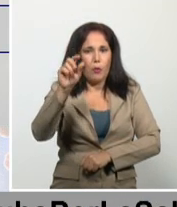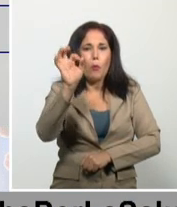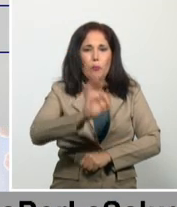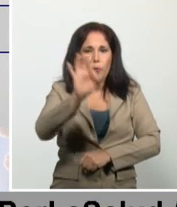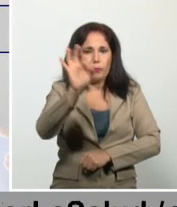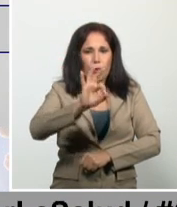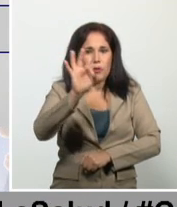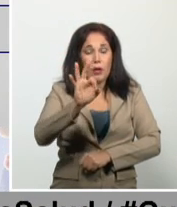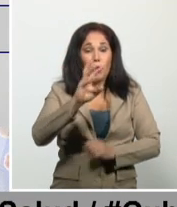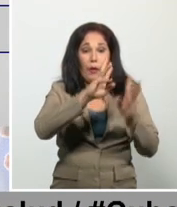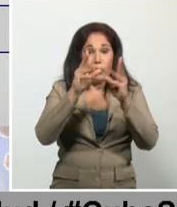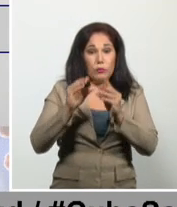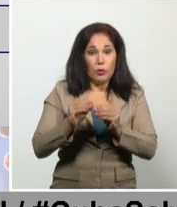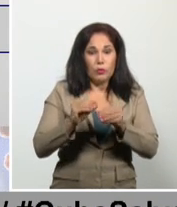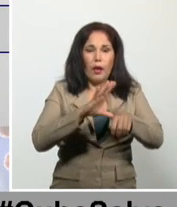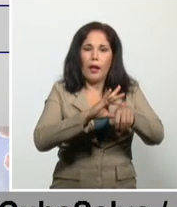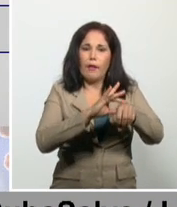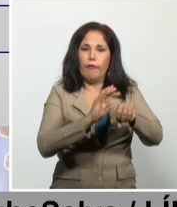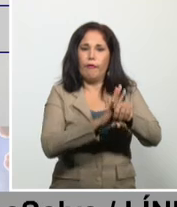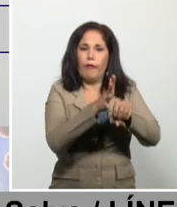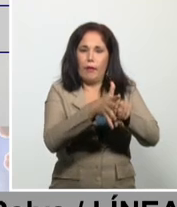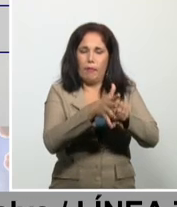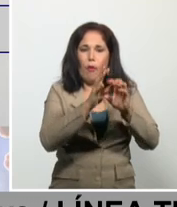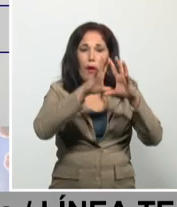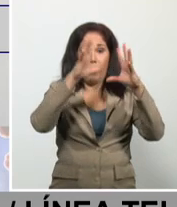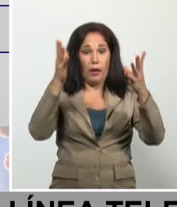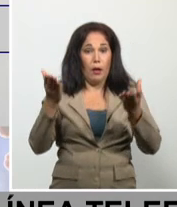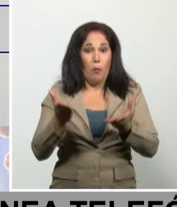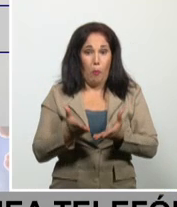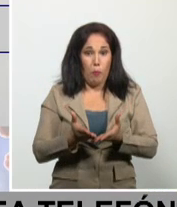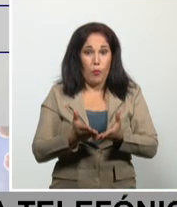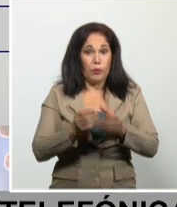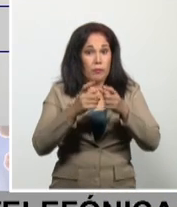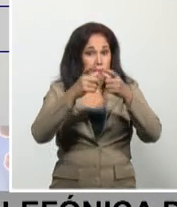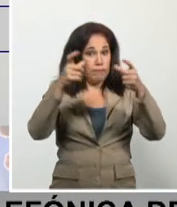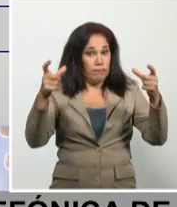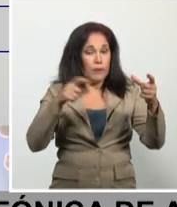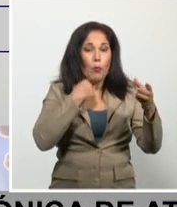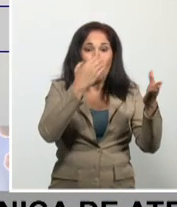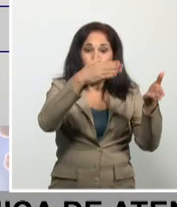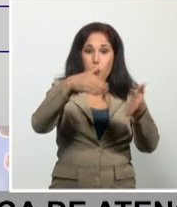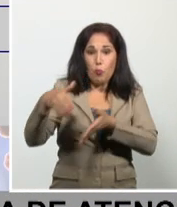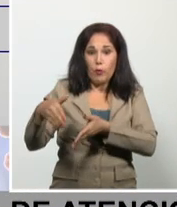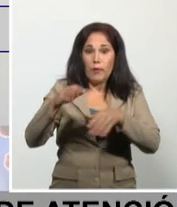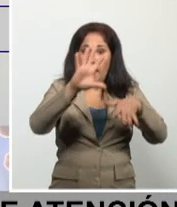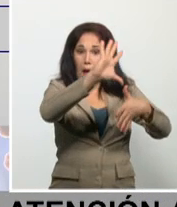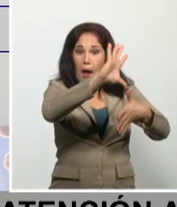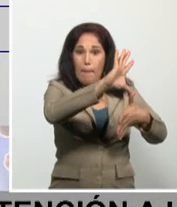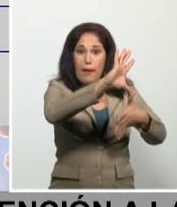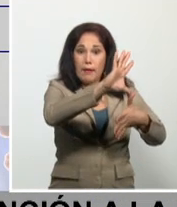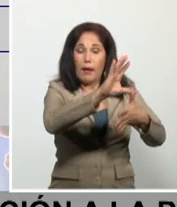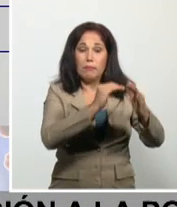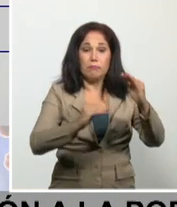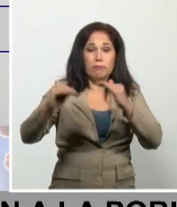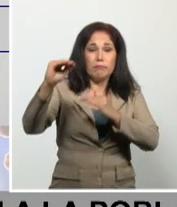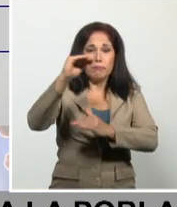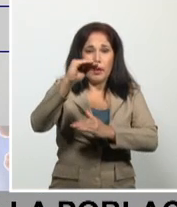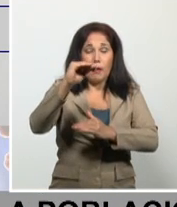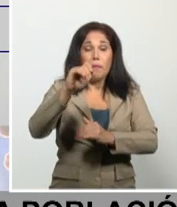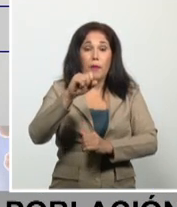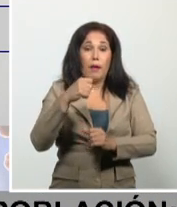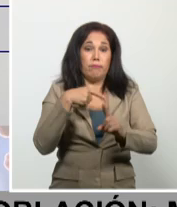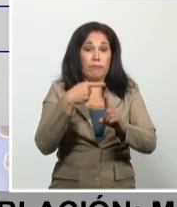35,81% del total de casos reportados en el mundo. La cantidad de fallecidos en la región de las Américas asciende y ya